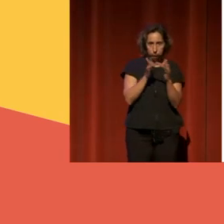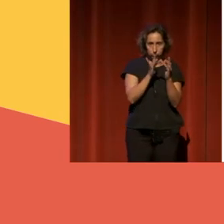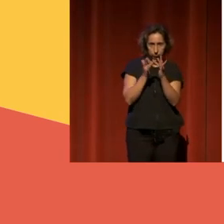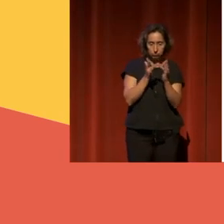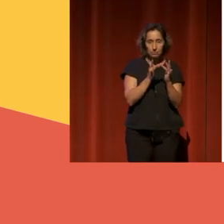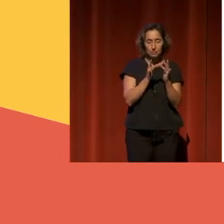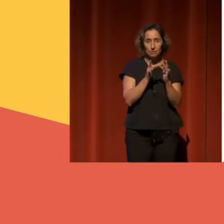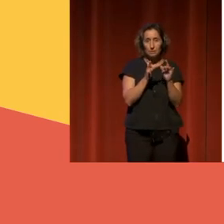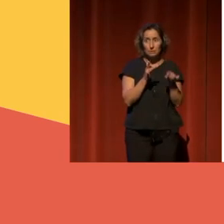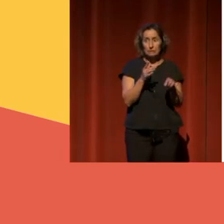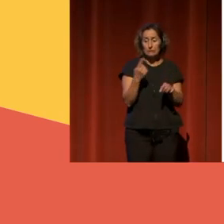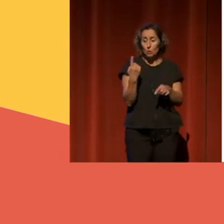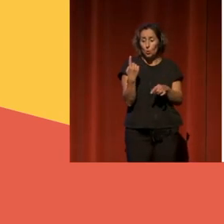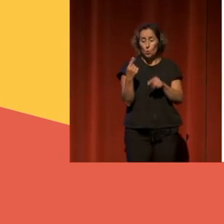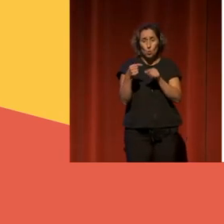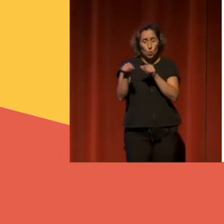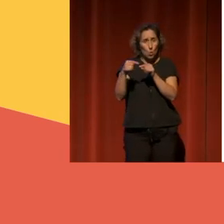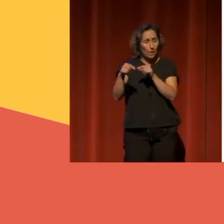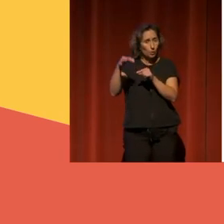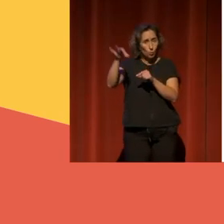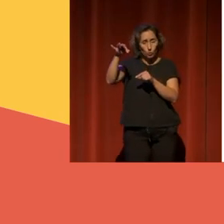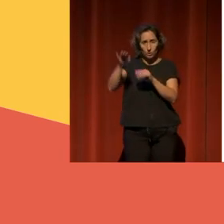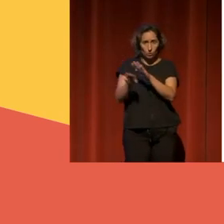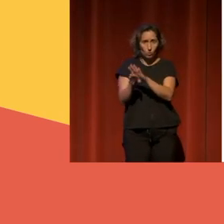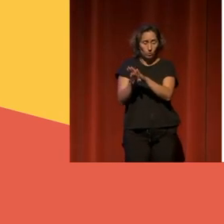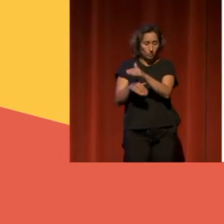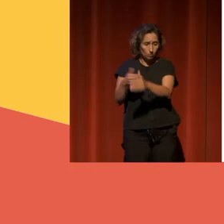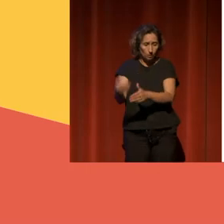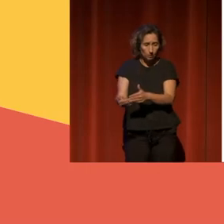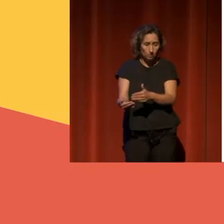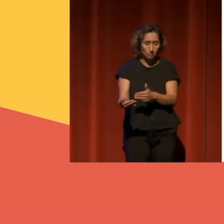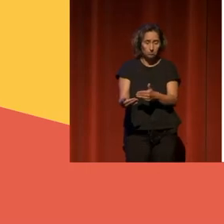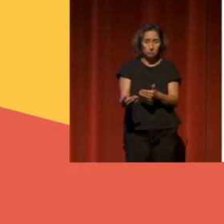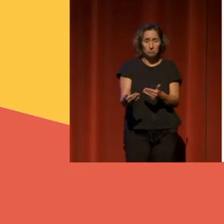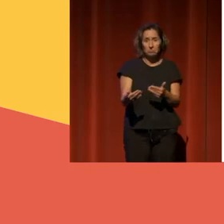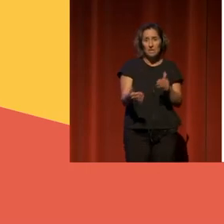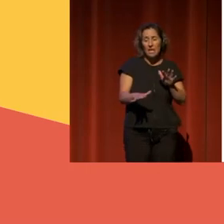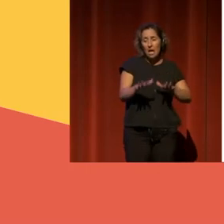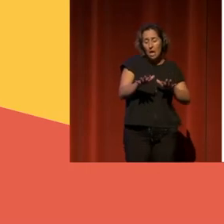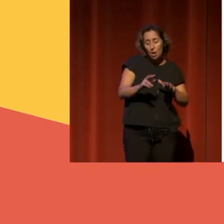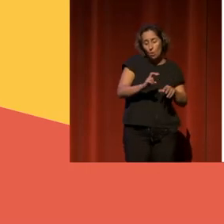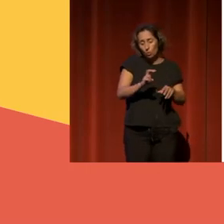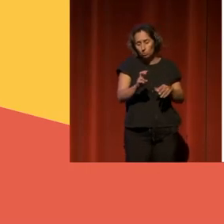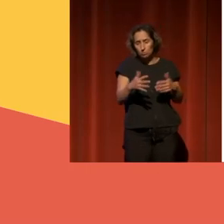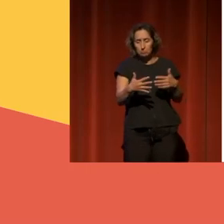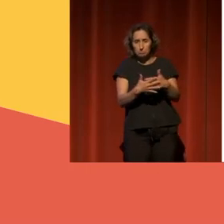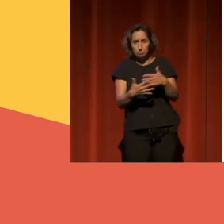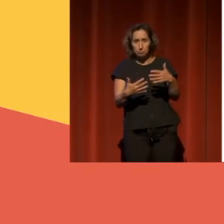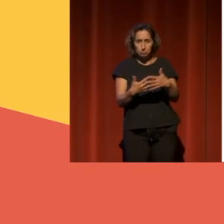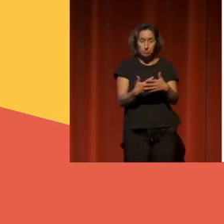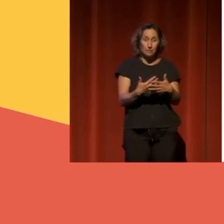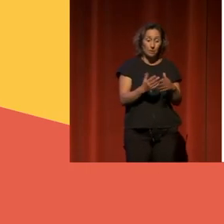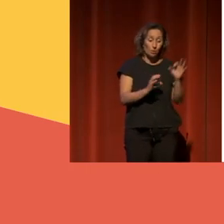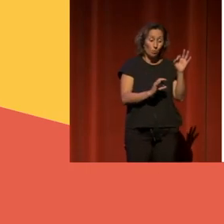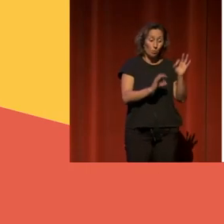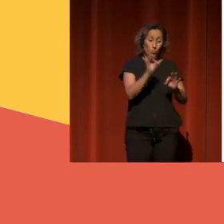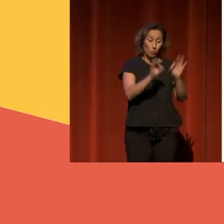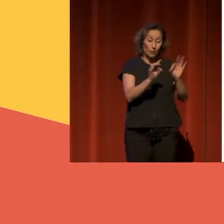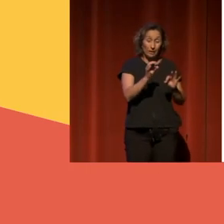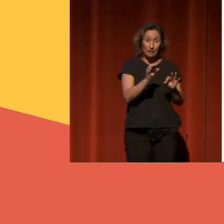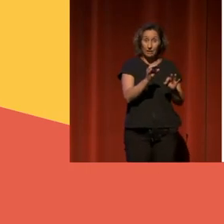queda uno online y alguno mixto, pero vamos, muy poquito. Ya se ve el porcentaje que siempre que se